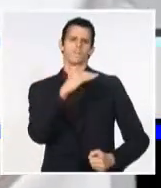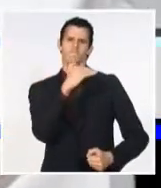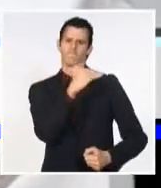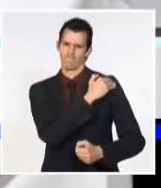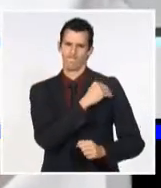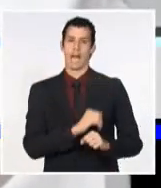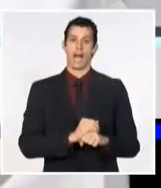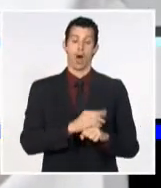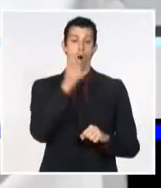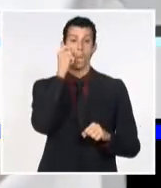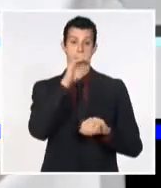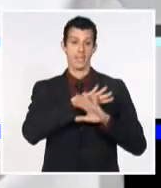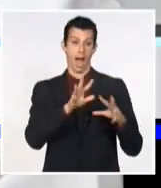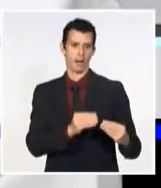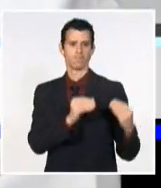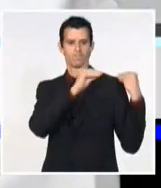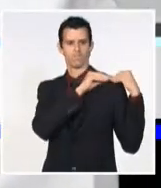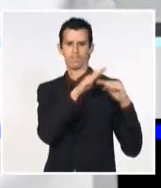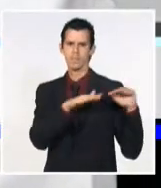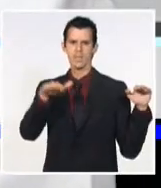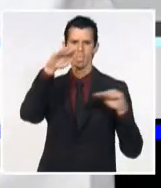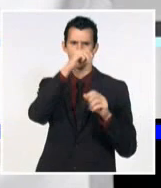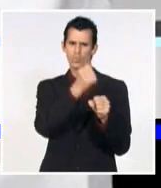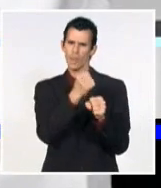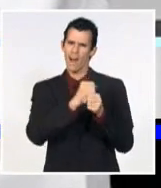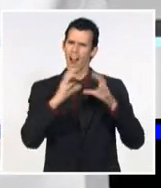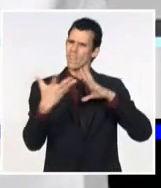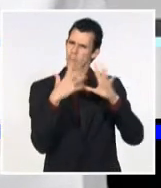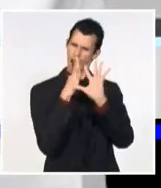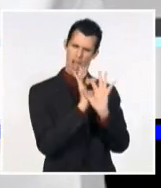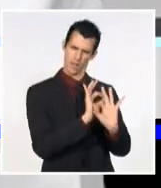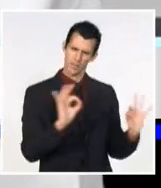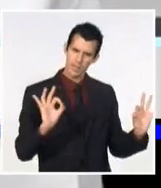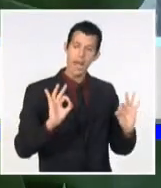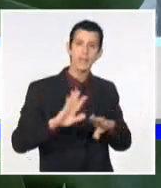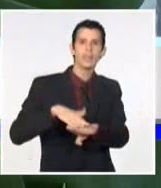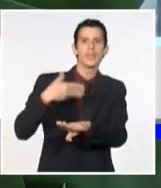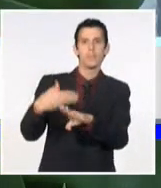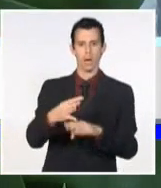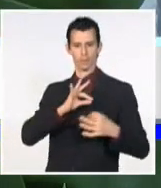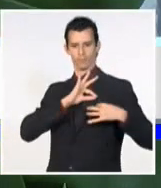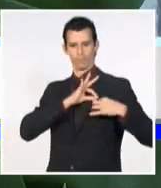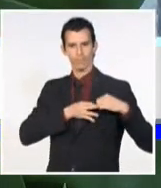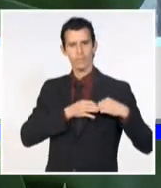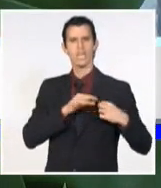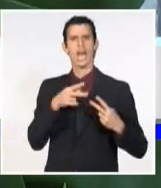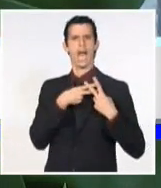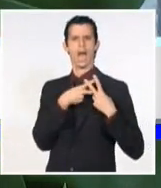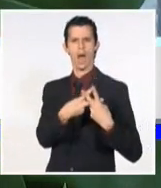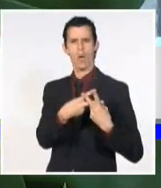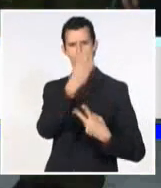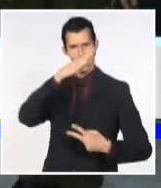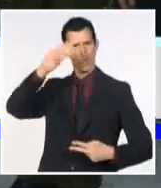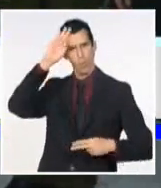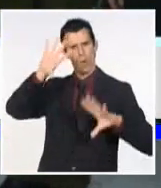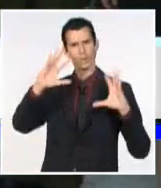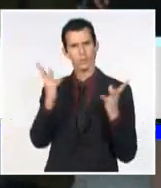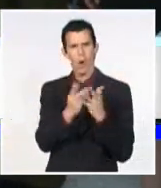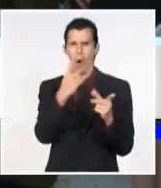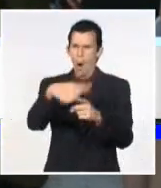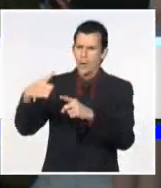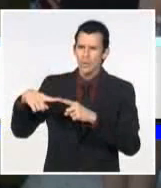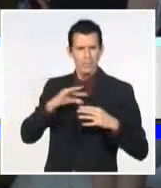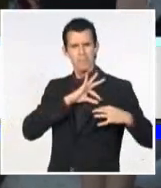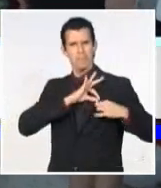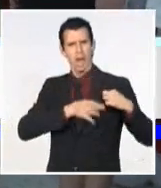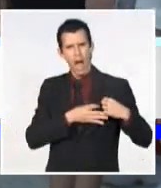Por sus servicios a la patria, ganó el título de Héroe de la República, entre decenas de condecoraciones, escribió el mandatario